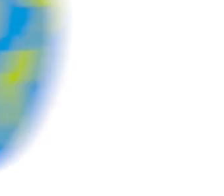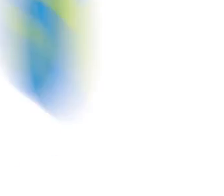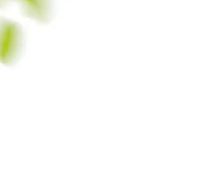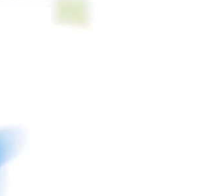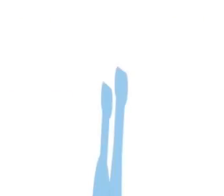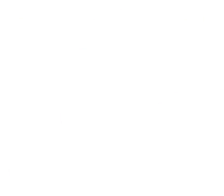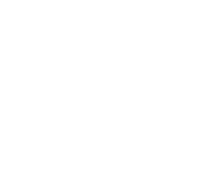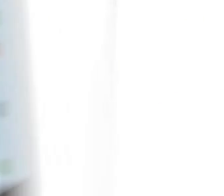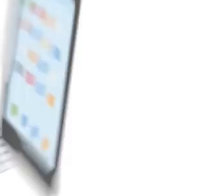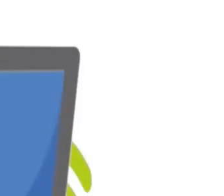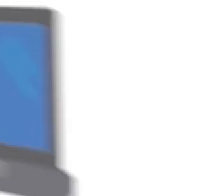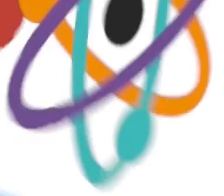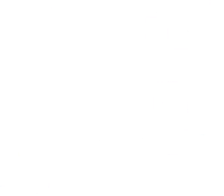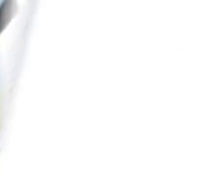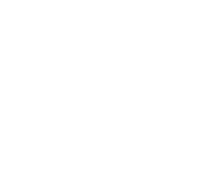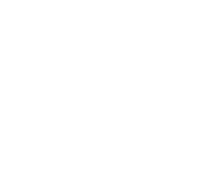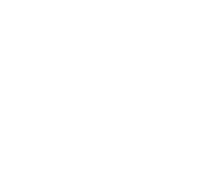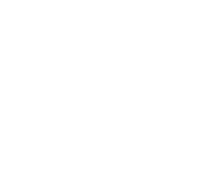¡Gracias!